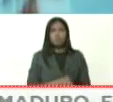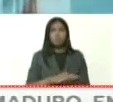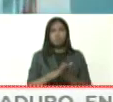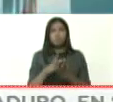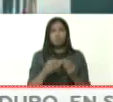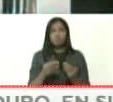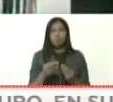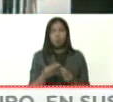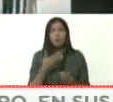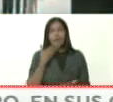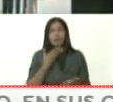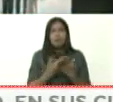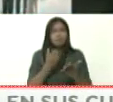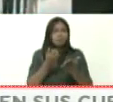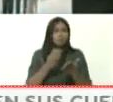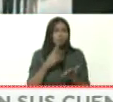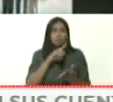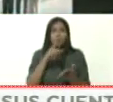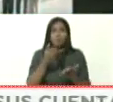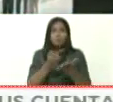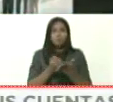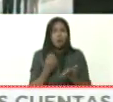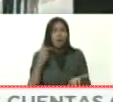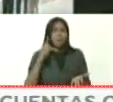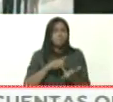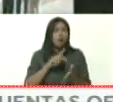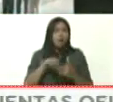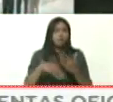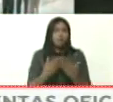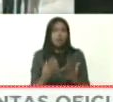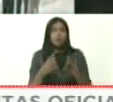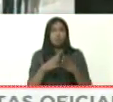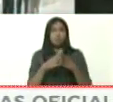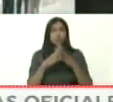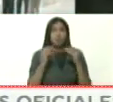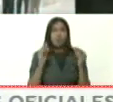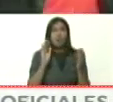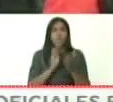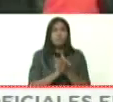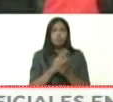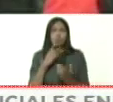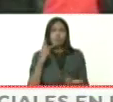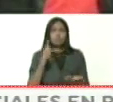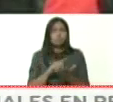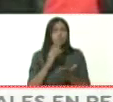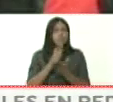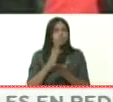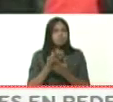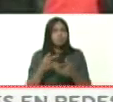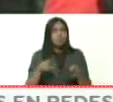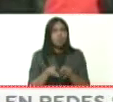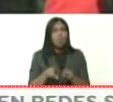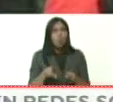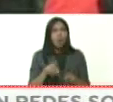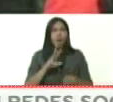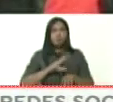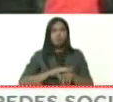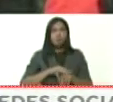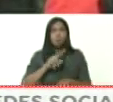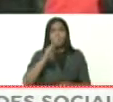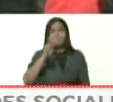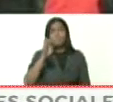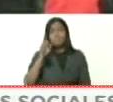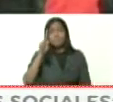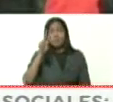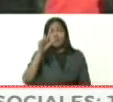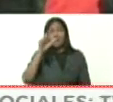la posibilidad de estar aquí con usted, con todos los compañeros, con la presencia, siempre lo resalto, del doctor Berlanga,